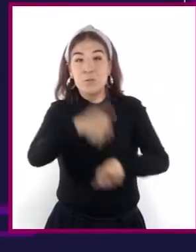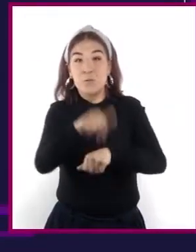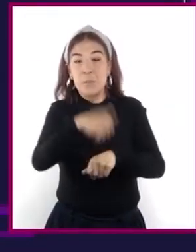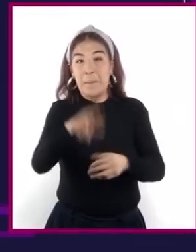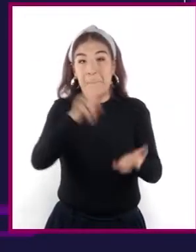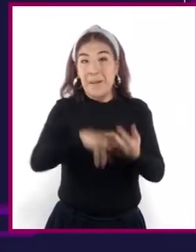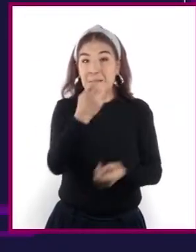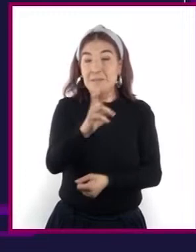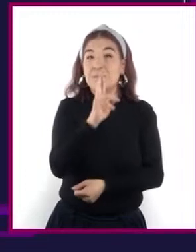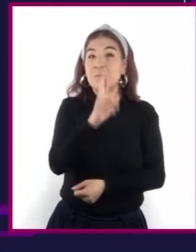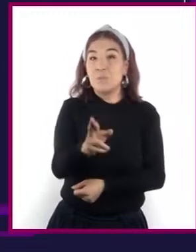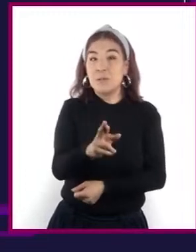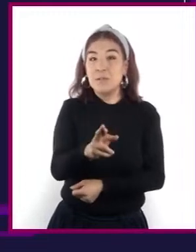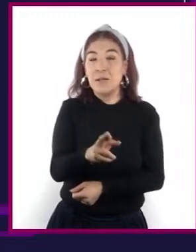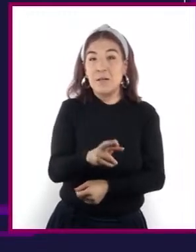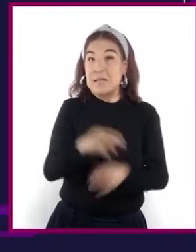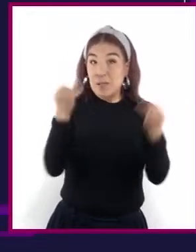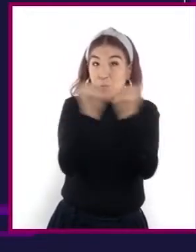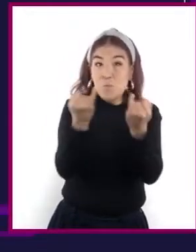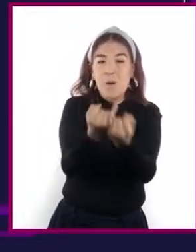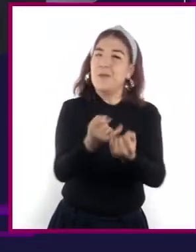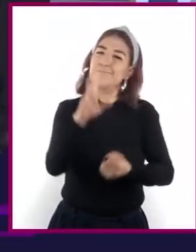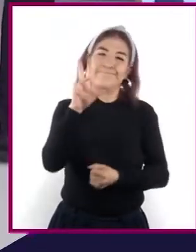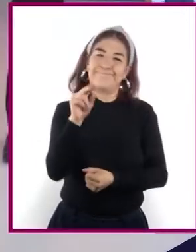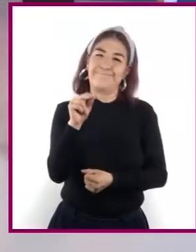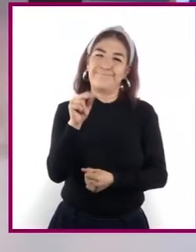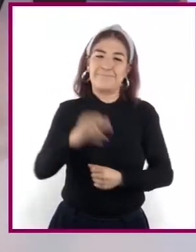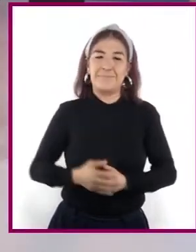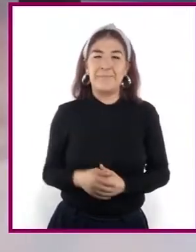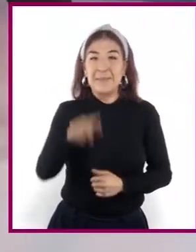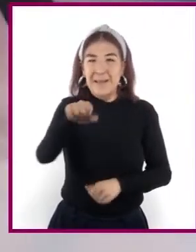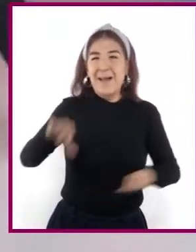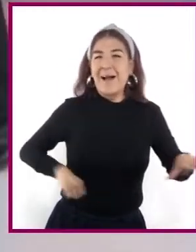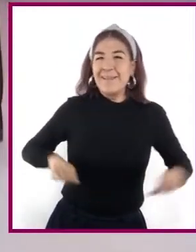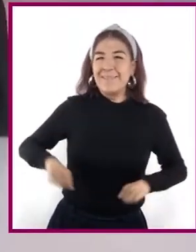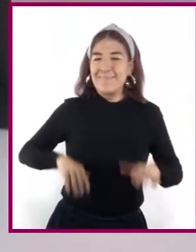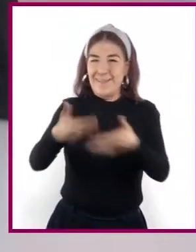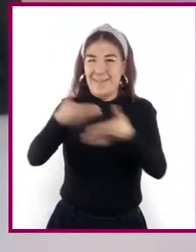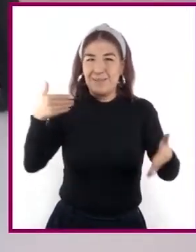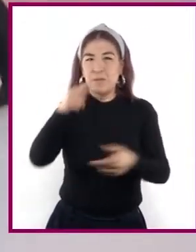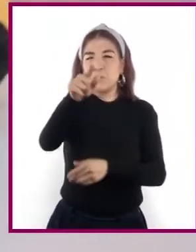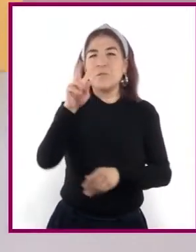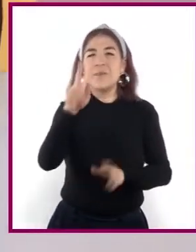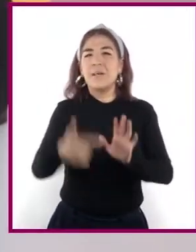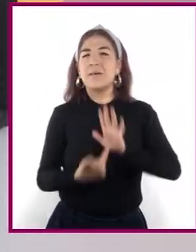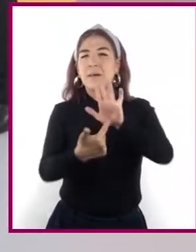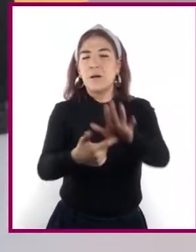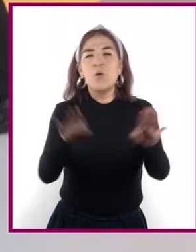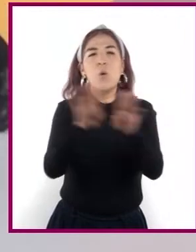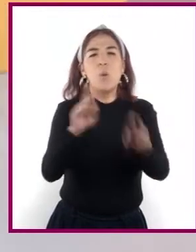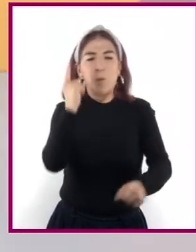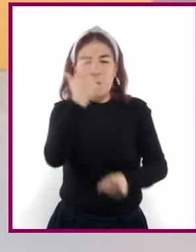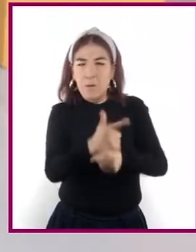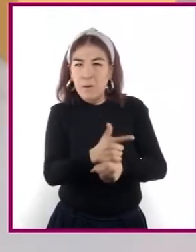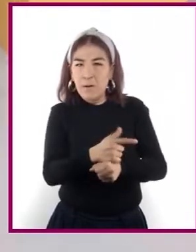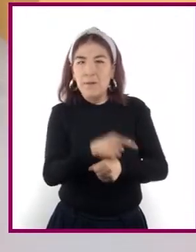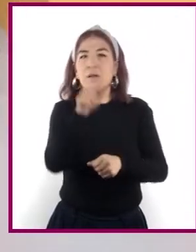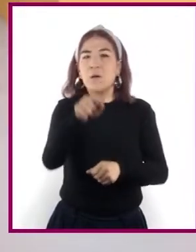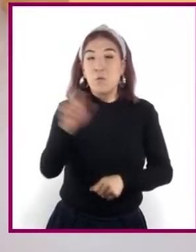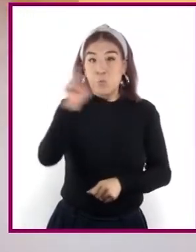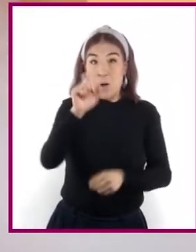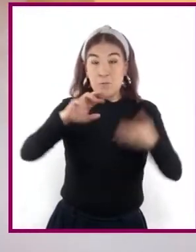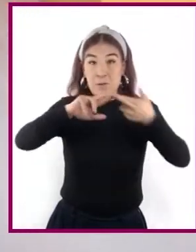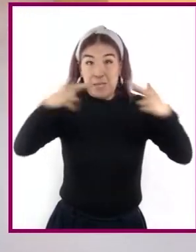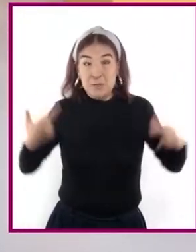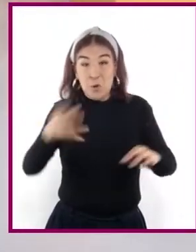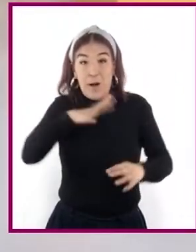valores respectivos no es constante. En la actividad anterior se mostró cómo se puede determinar cuando una